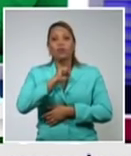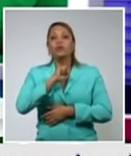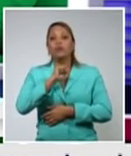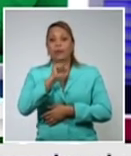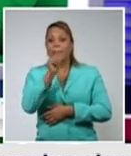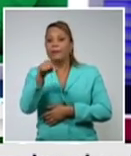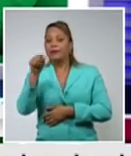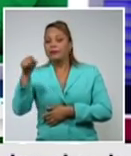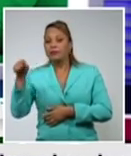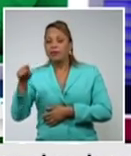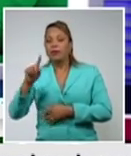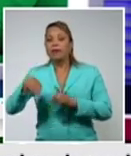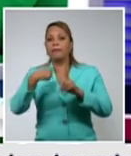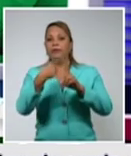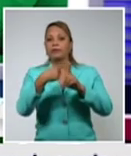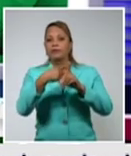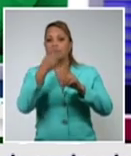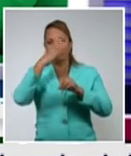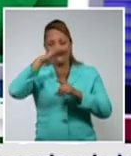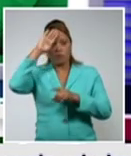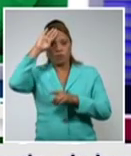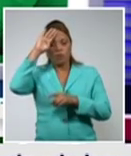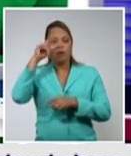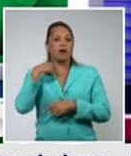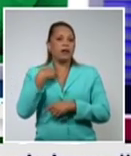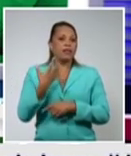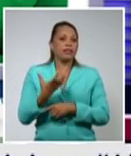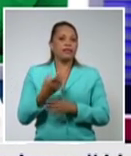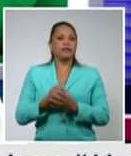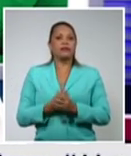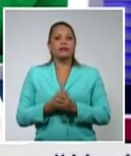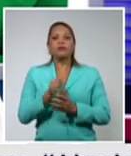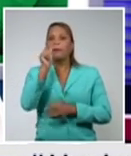pacientes diagnosticados en Cuba han sido casos importados.